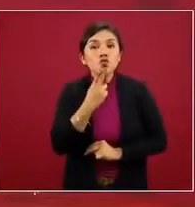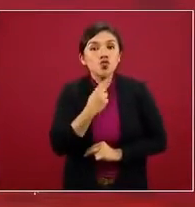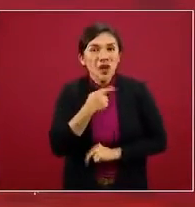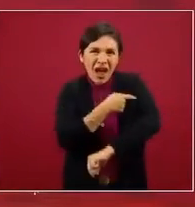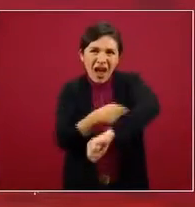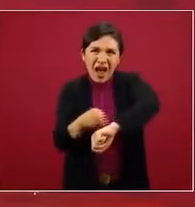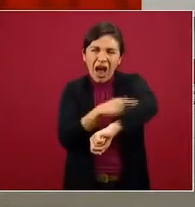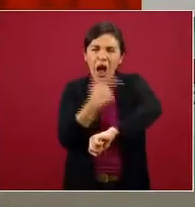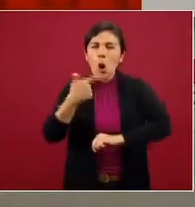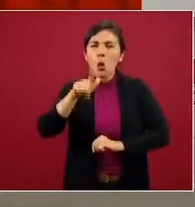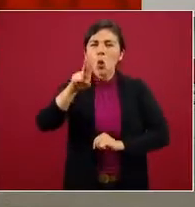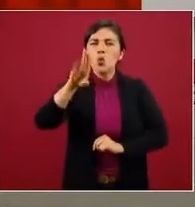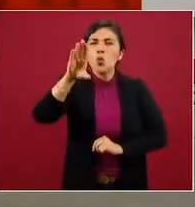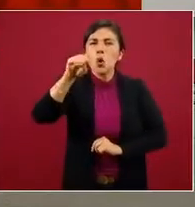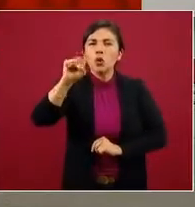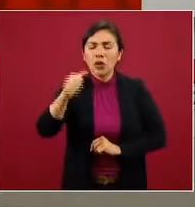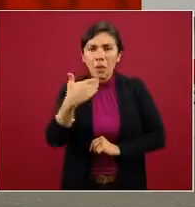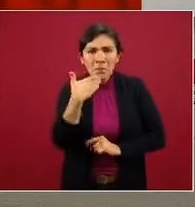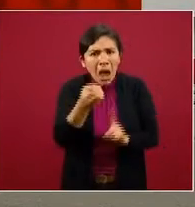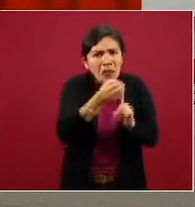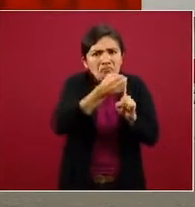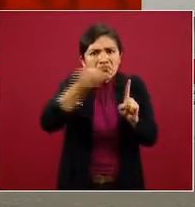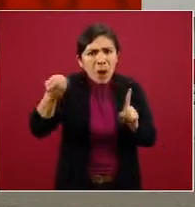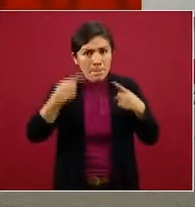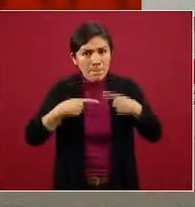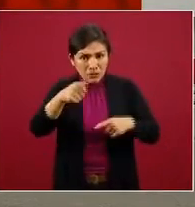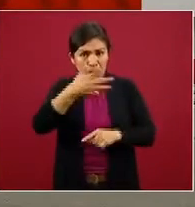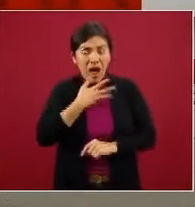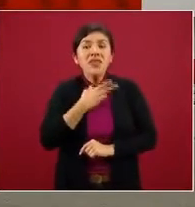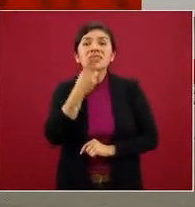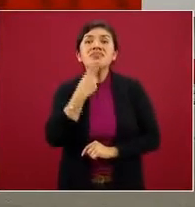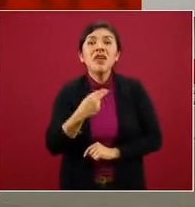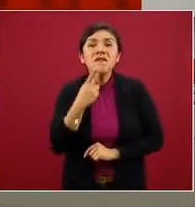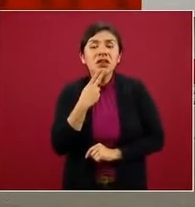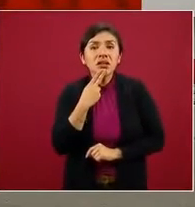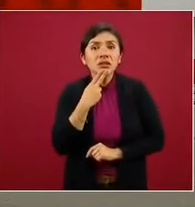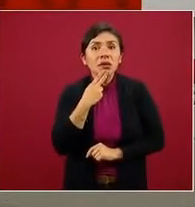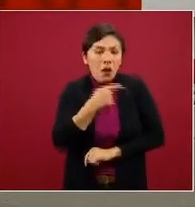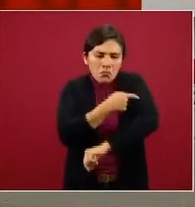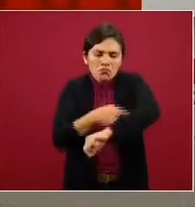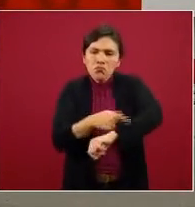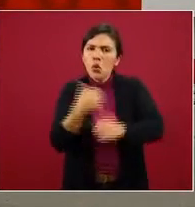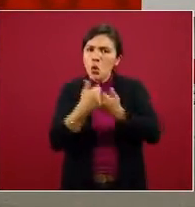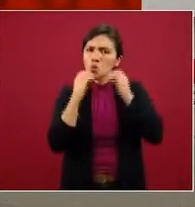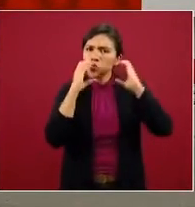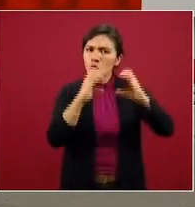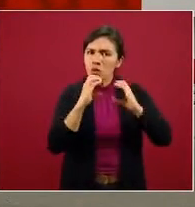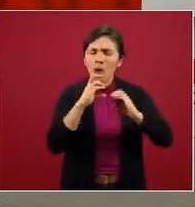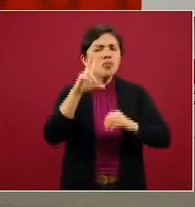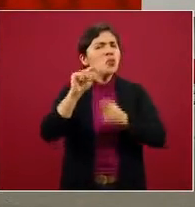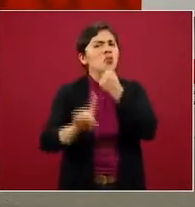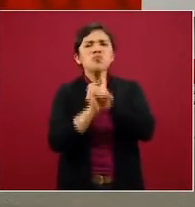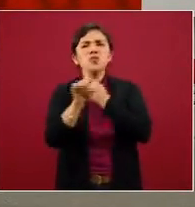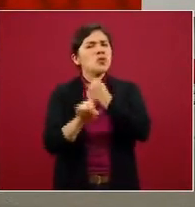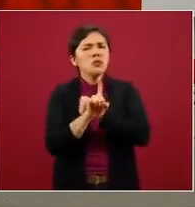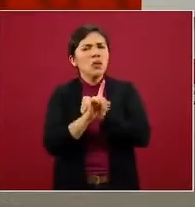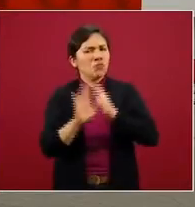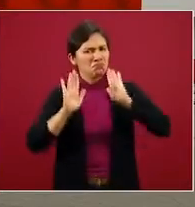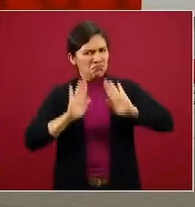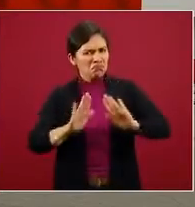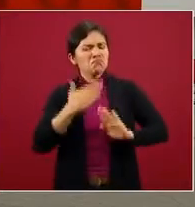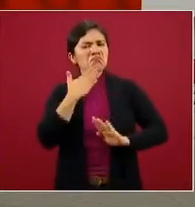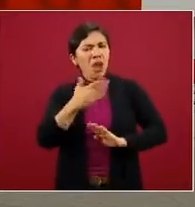bien en sus niveles correctos. Las personas que viven con diabetes no tendrán mayor problema si mantienes tus